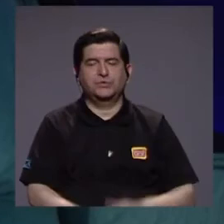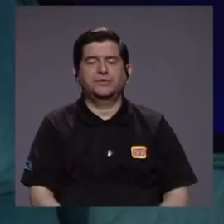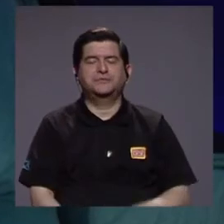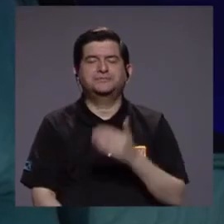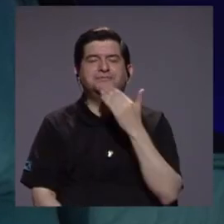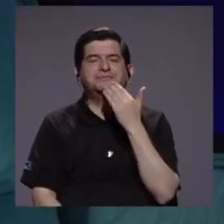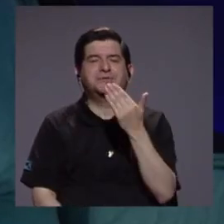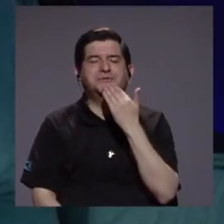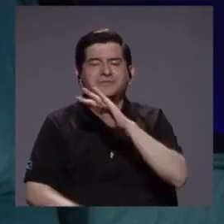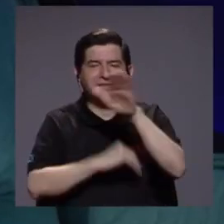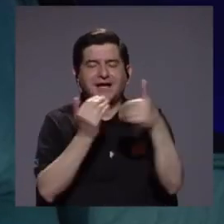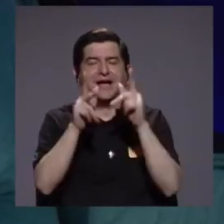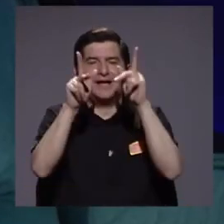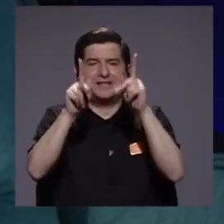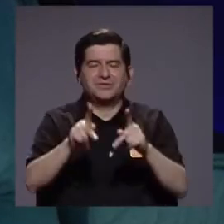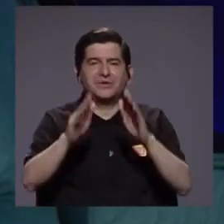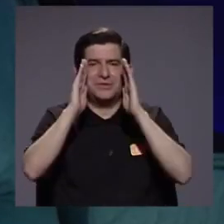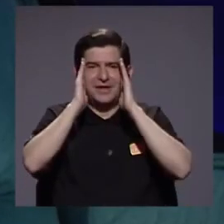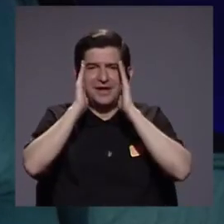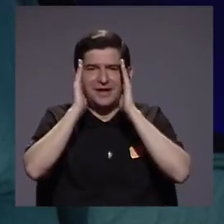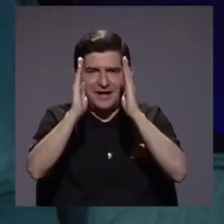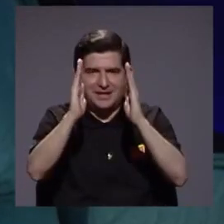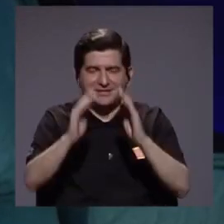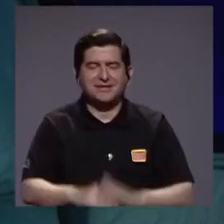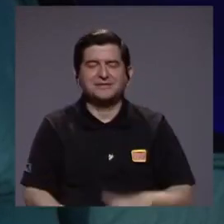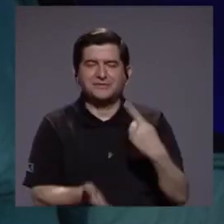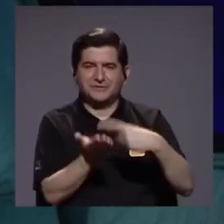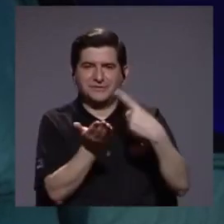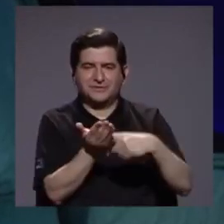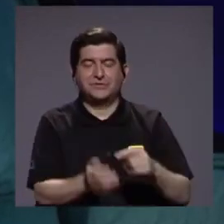Muchas gracias a todas las personas que nos sintonizaron en este